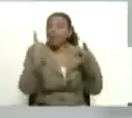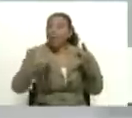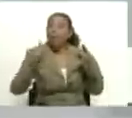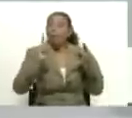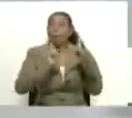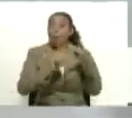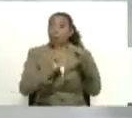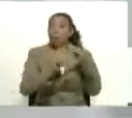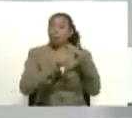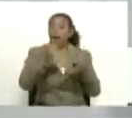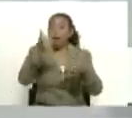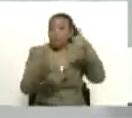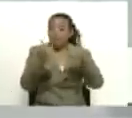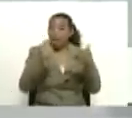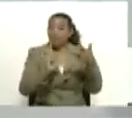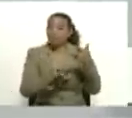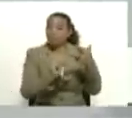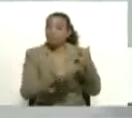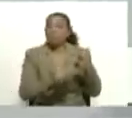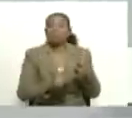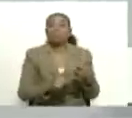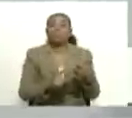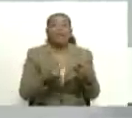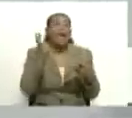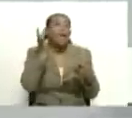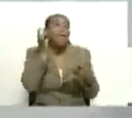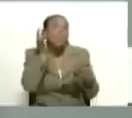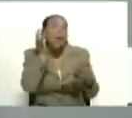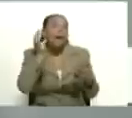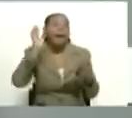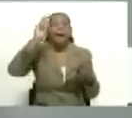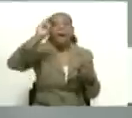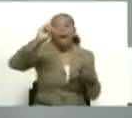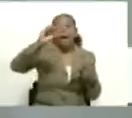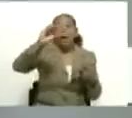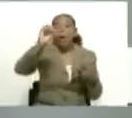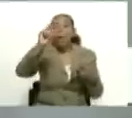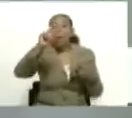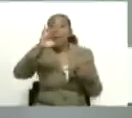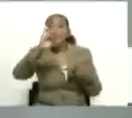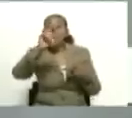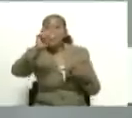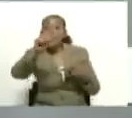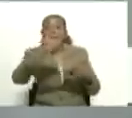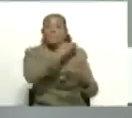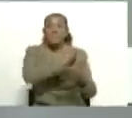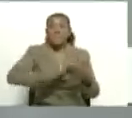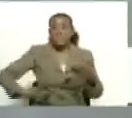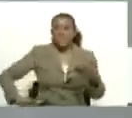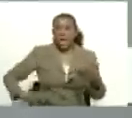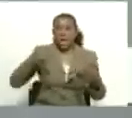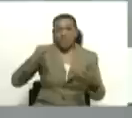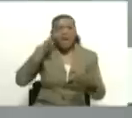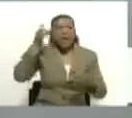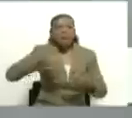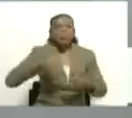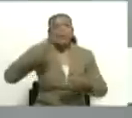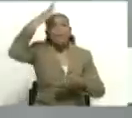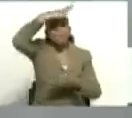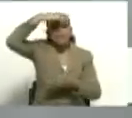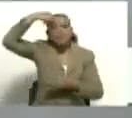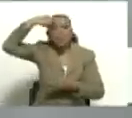Otra precandidata, María Corina Machado, presidente real Donald